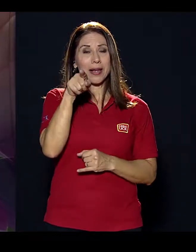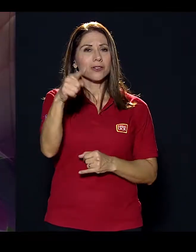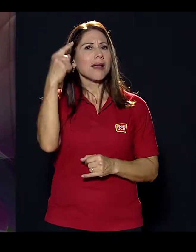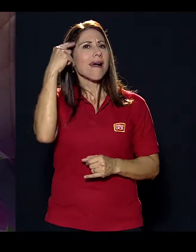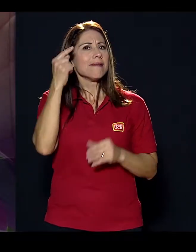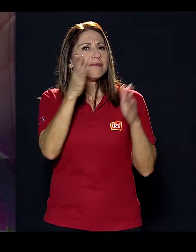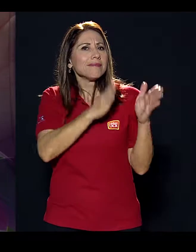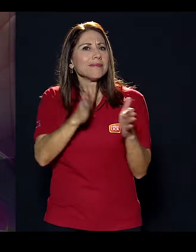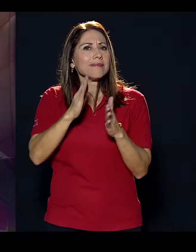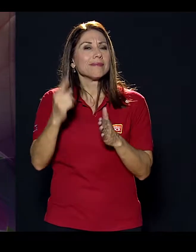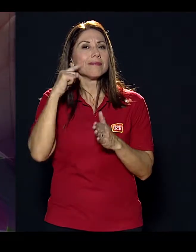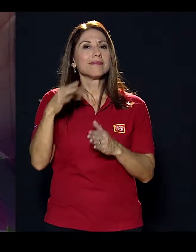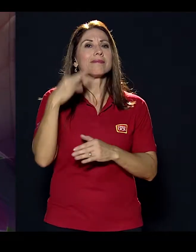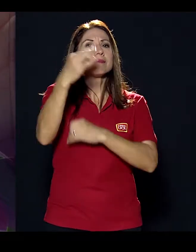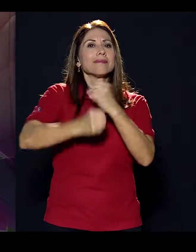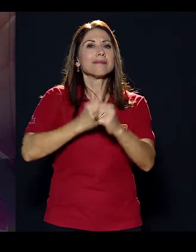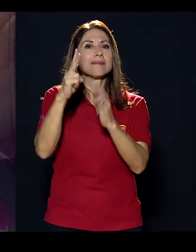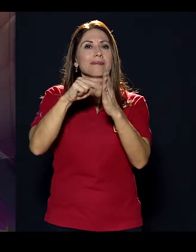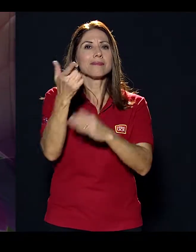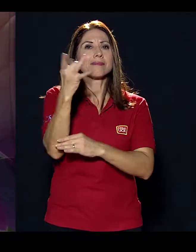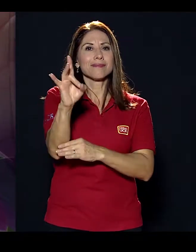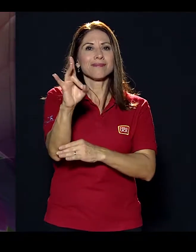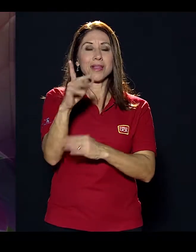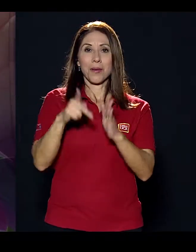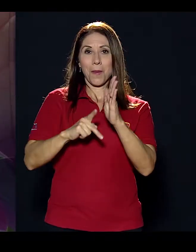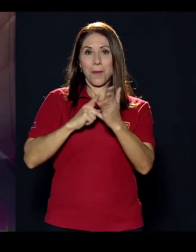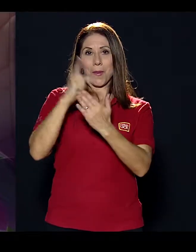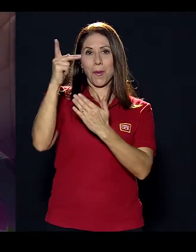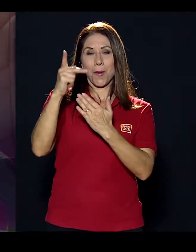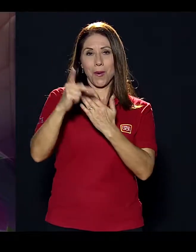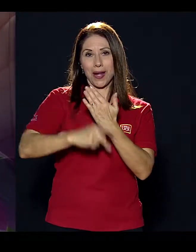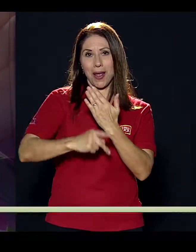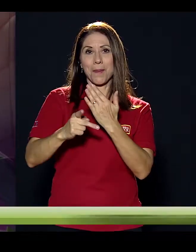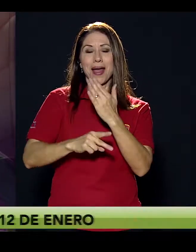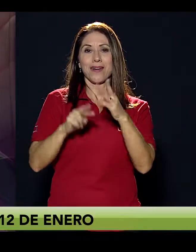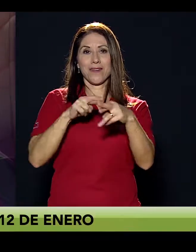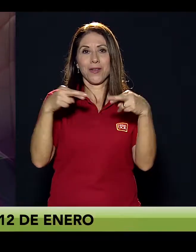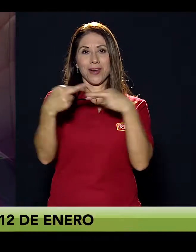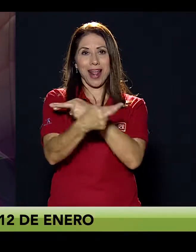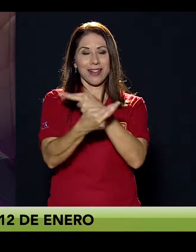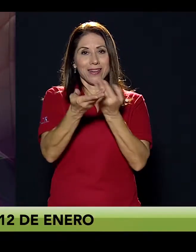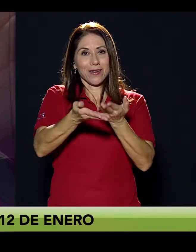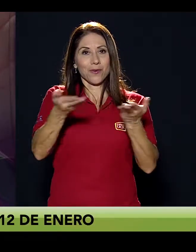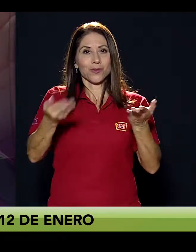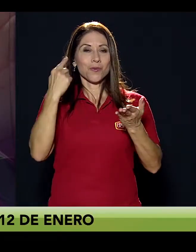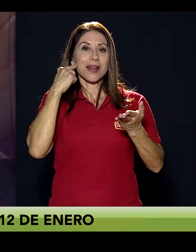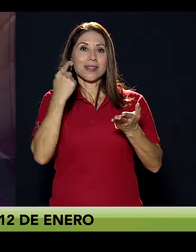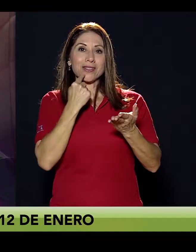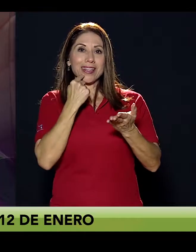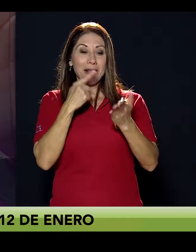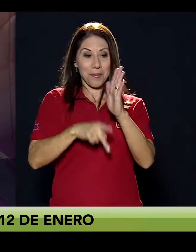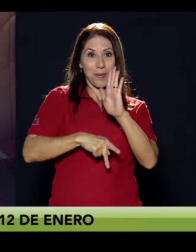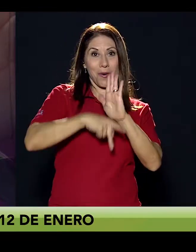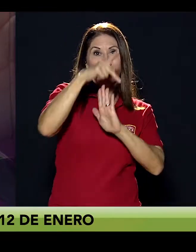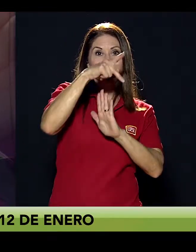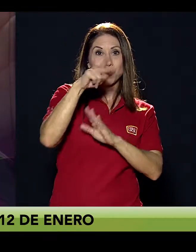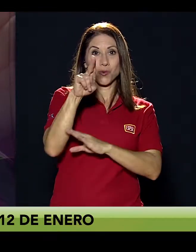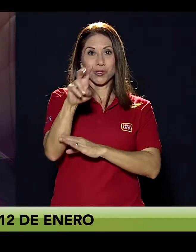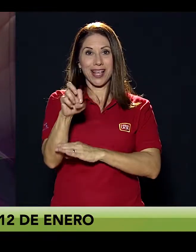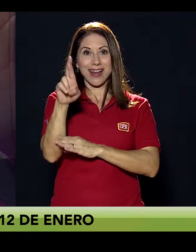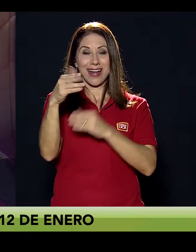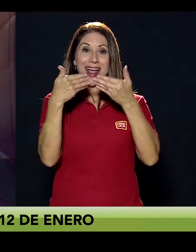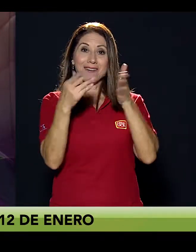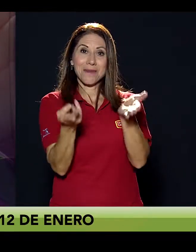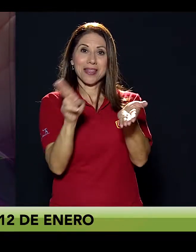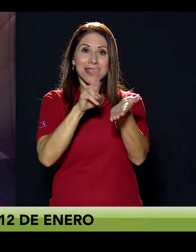que se vaya preparando para el 2018, le contamos que el Programa Regional de Recursos para la Sordera, Progreso UCR, abrirá su matrícula para